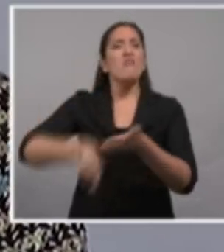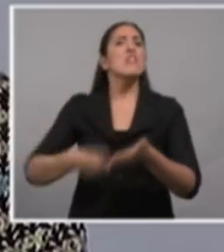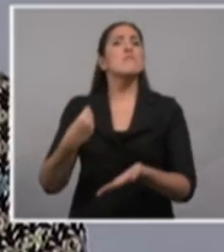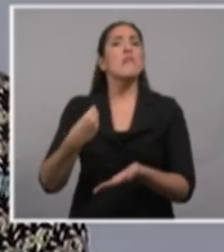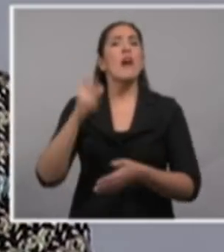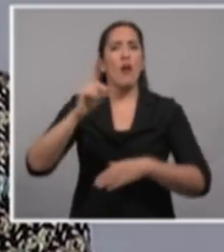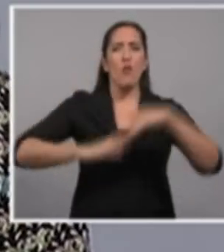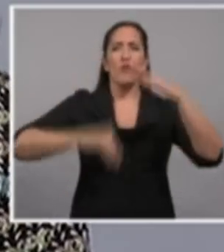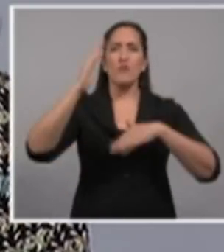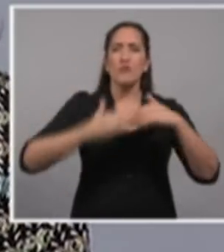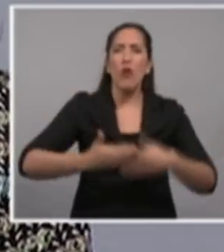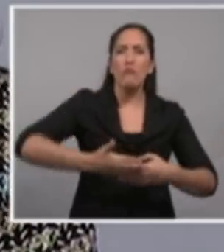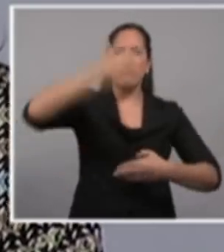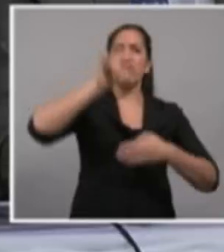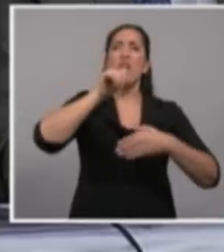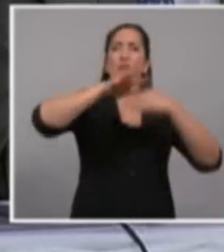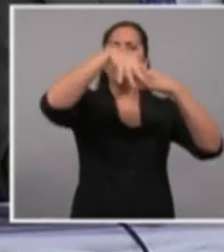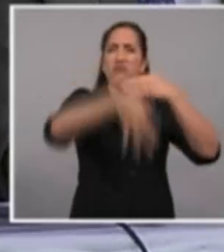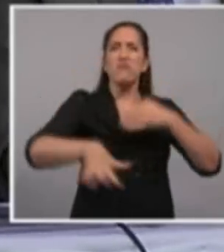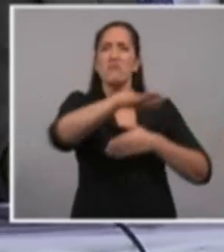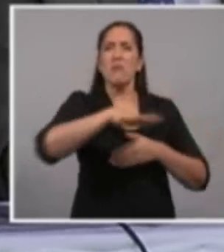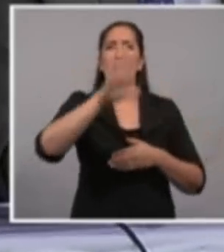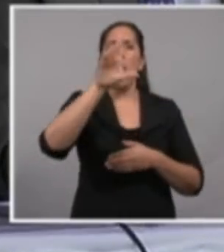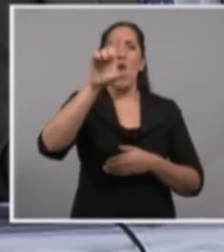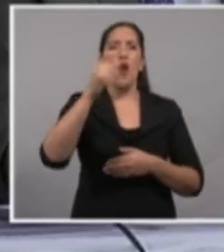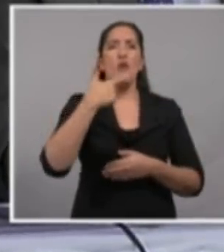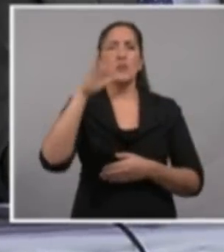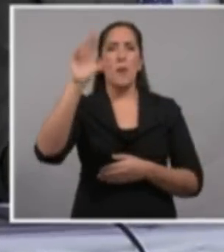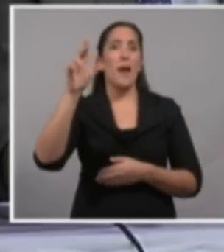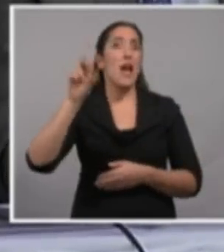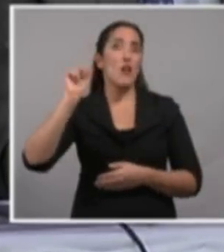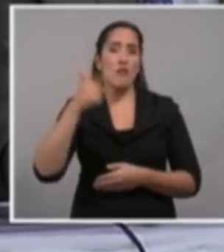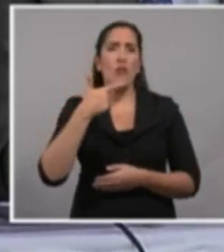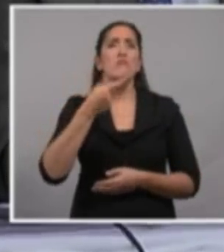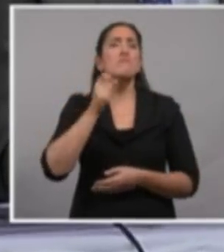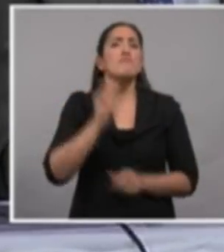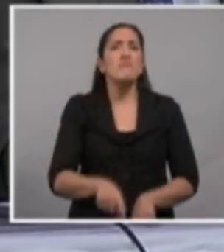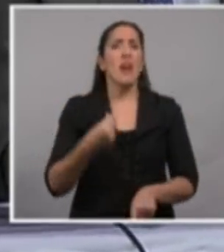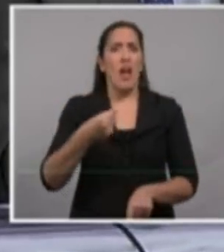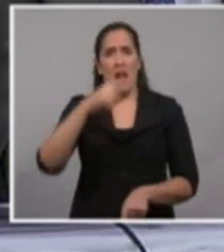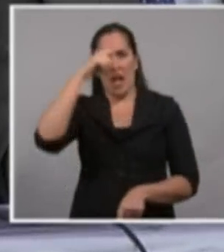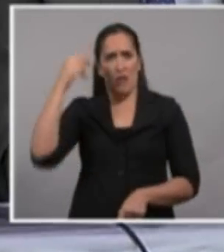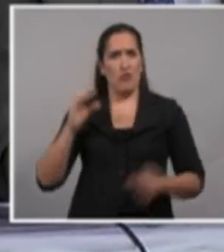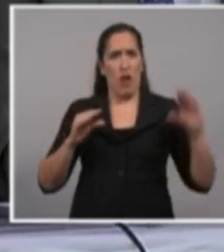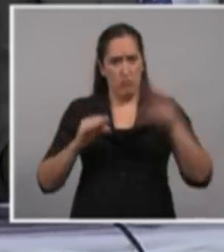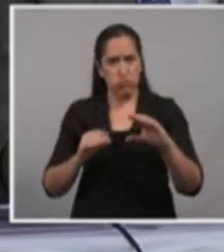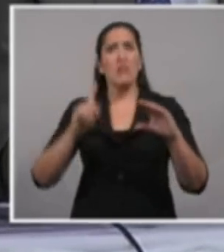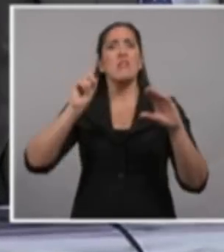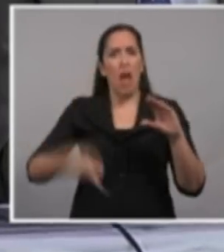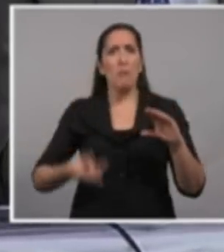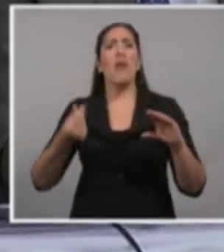recursos humanos nacionales, con recursos de empresas nacionales, sino también